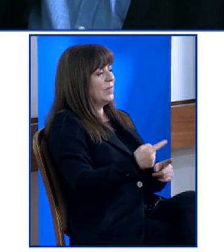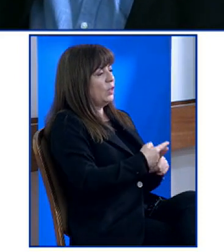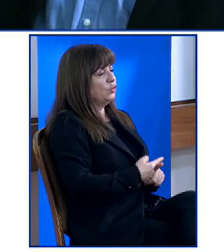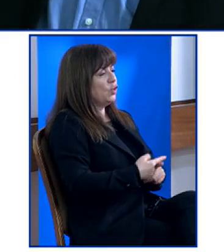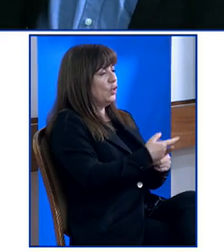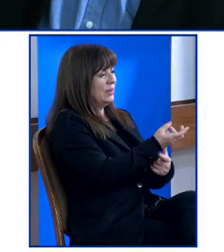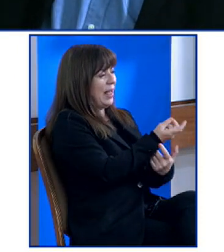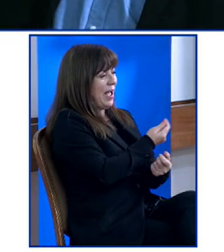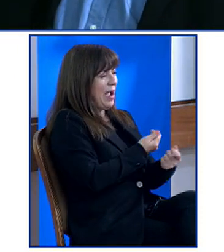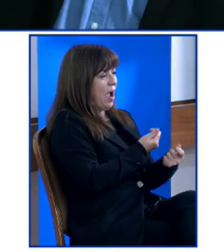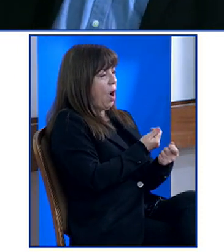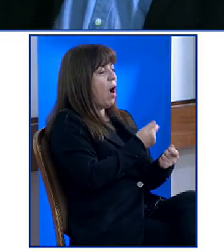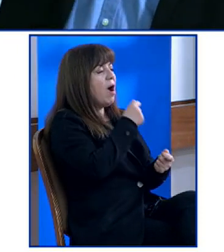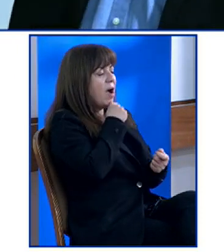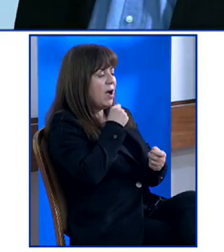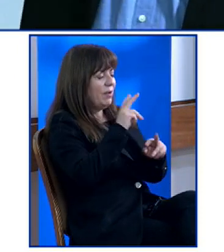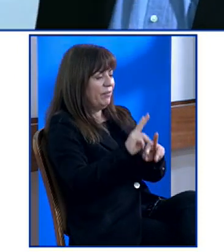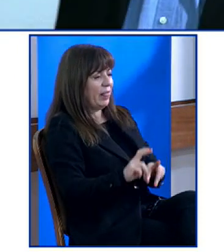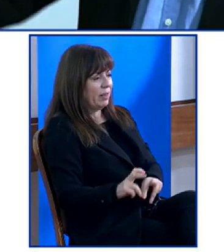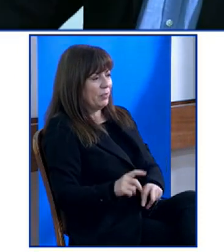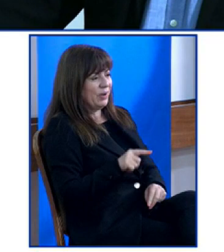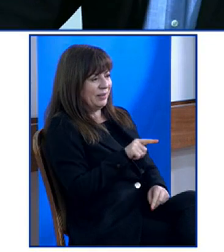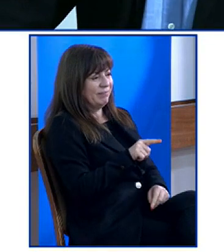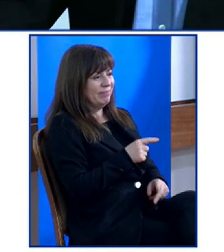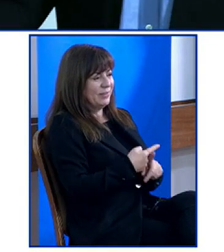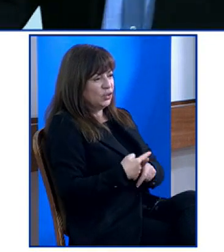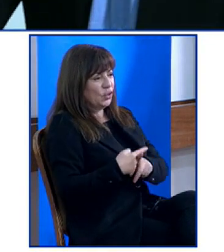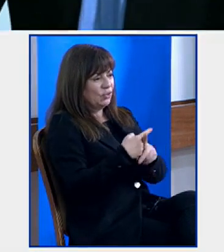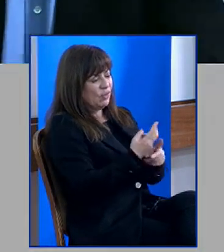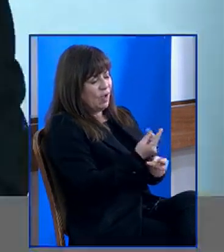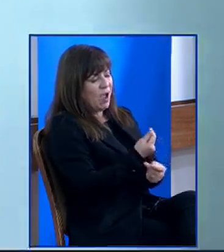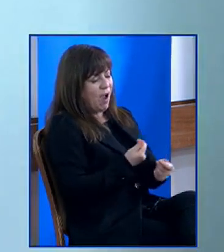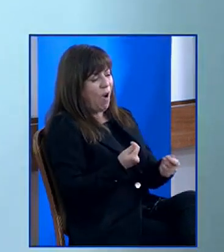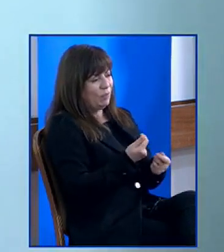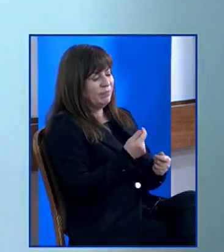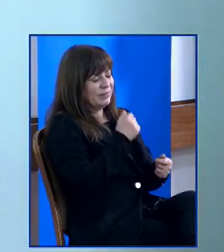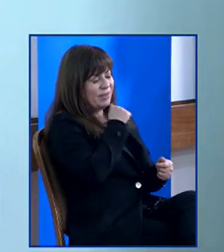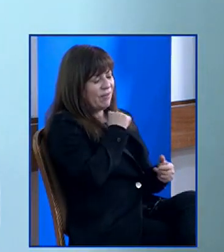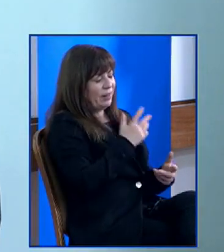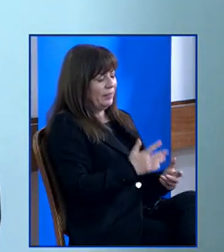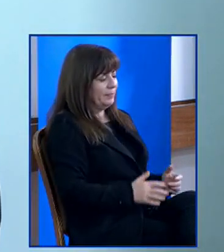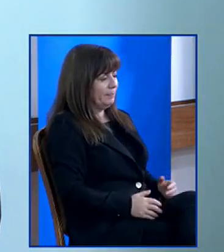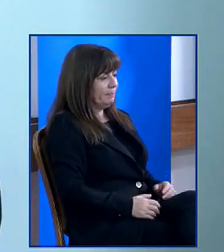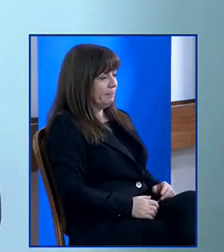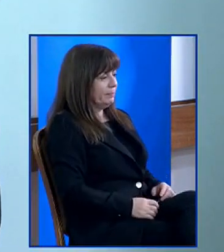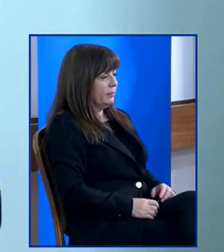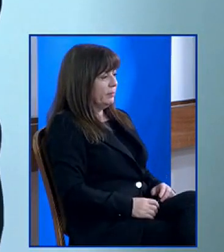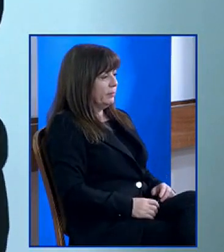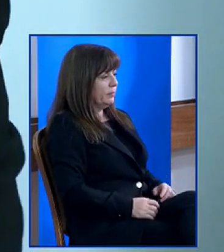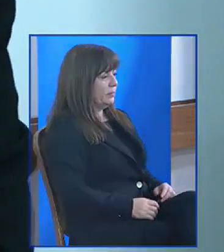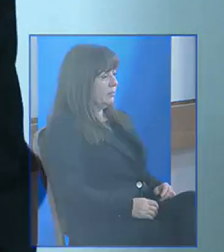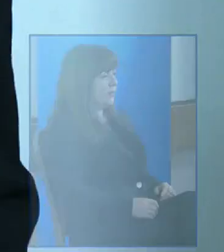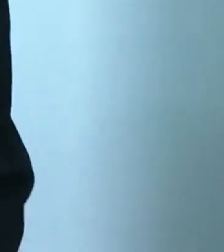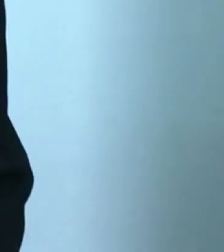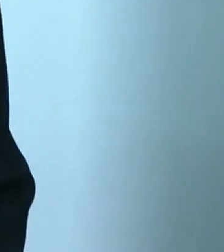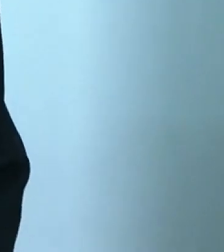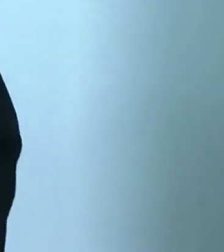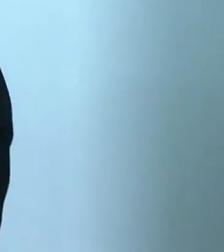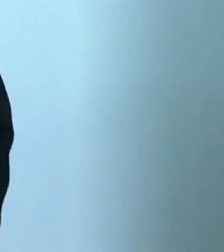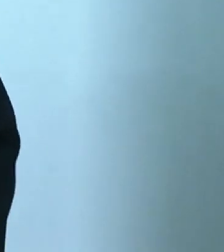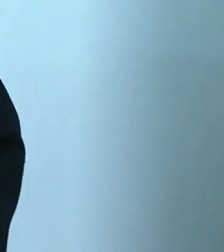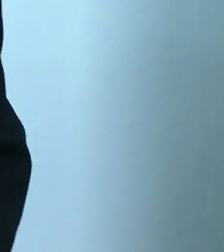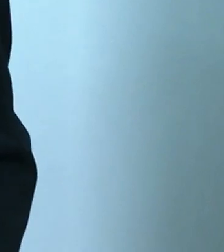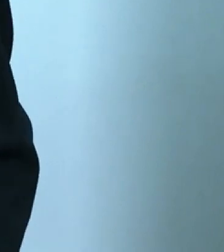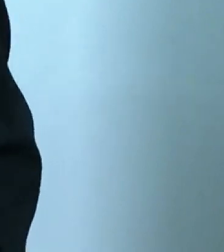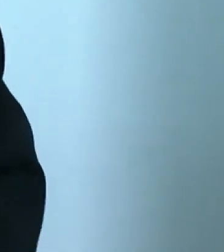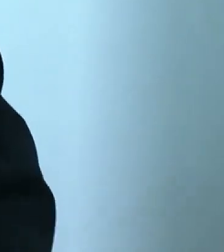Eso es lo que nos falta explorar para ver cómo se modifica esta asociación. Muy bien, muchas